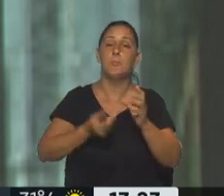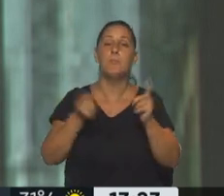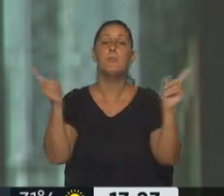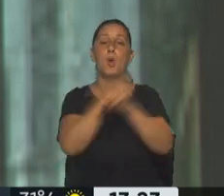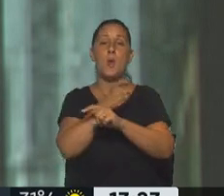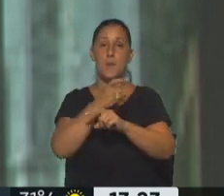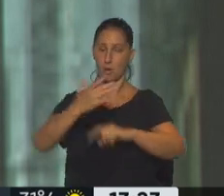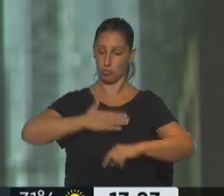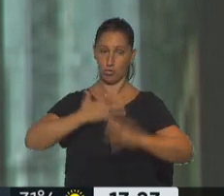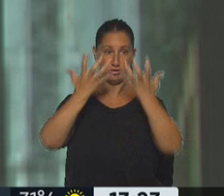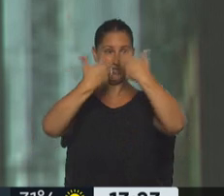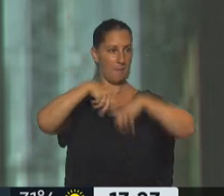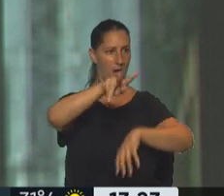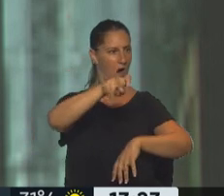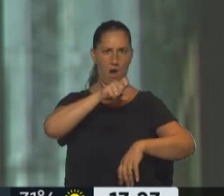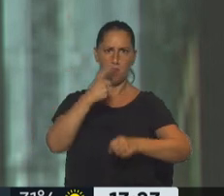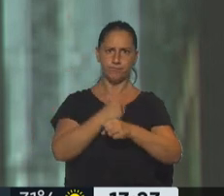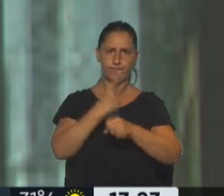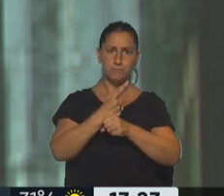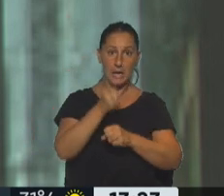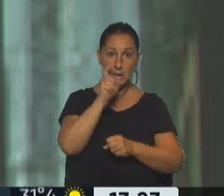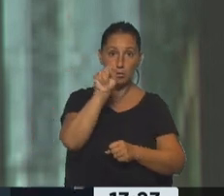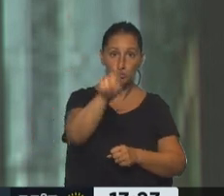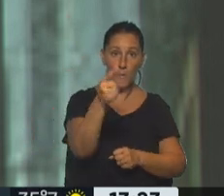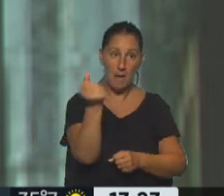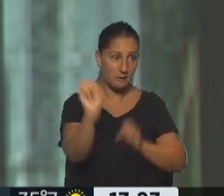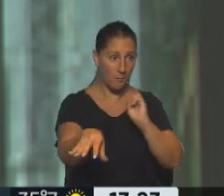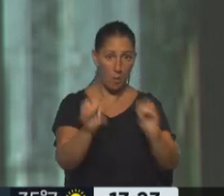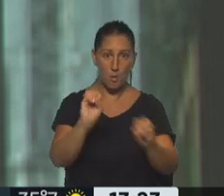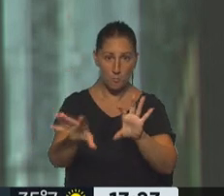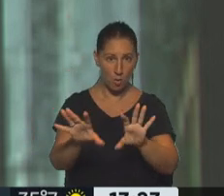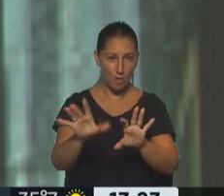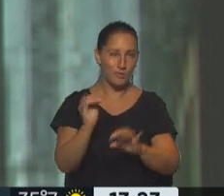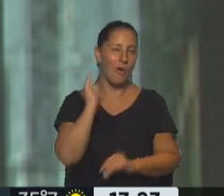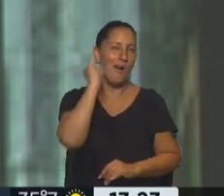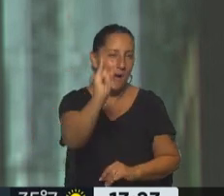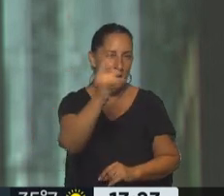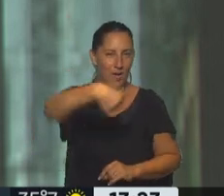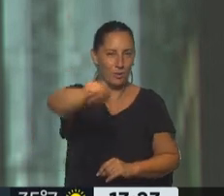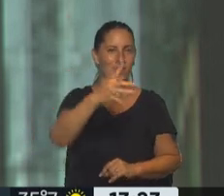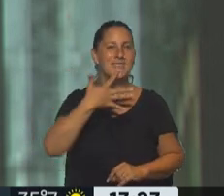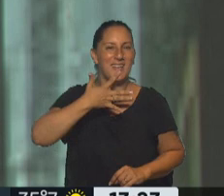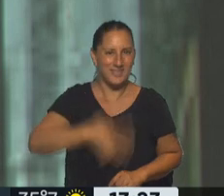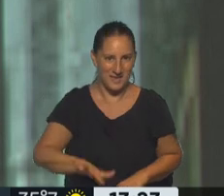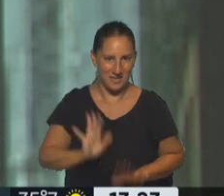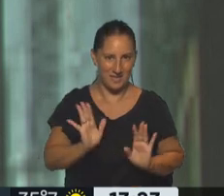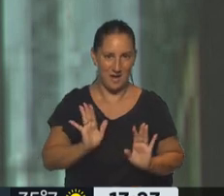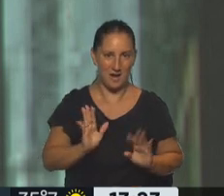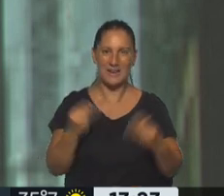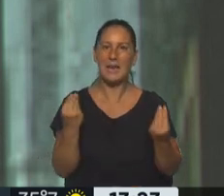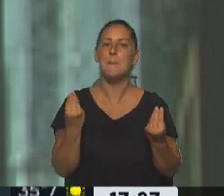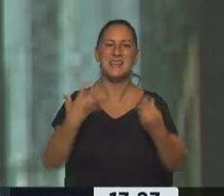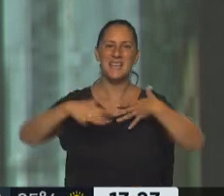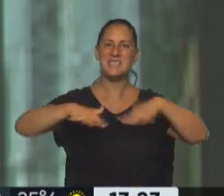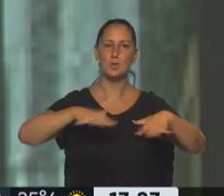cobrabilidad en el sistema lo que corre en riesgo también son los depósitos lo digo para que se entienda lo digo para que se entienda de qué